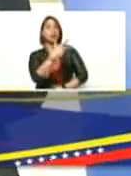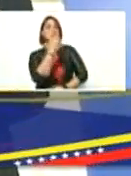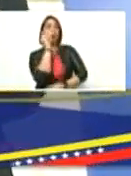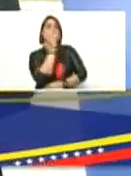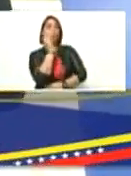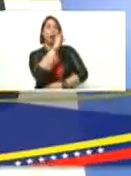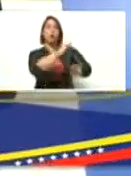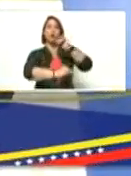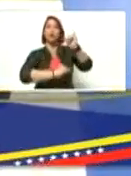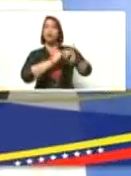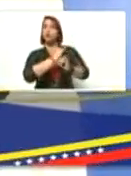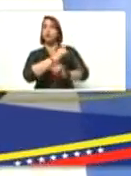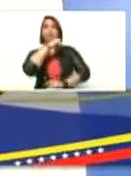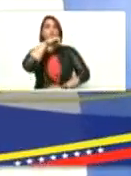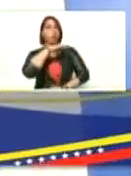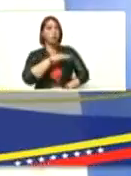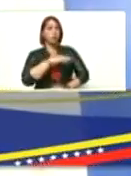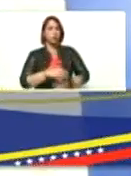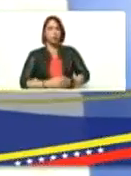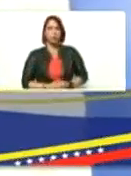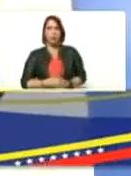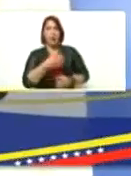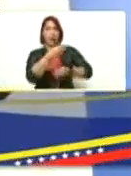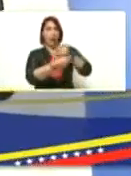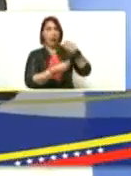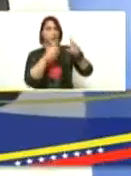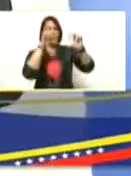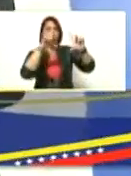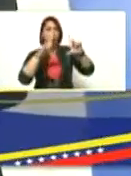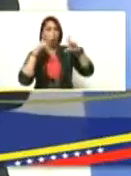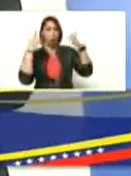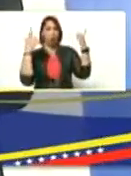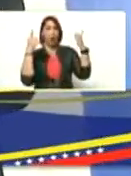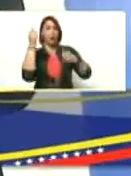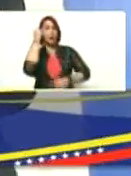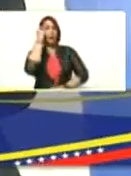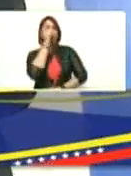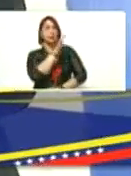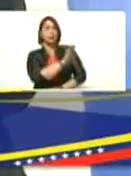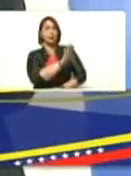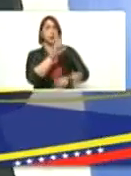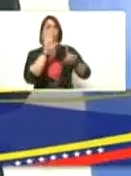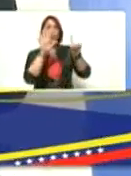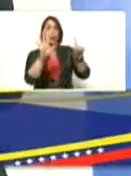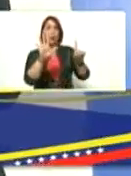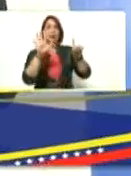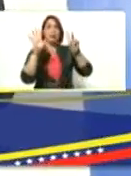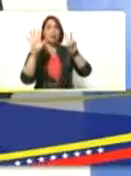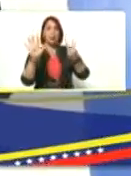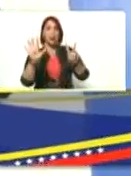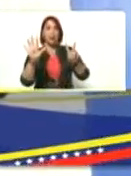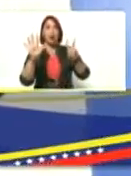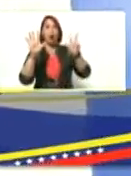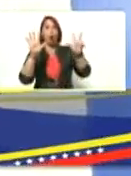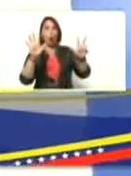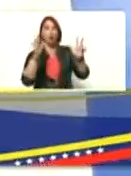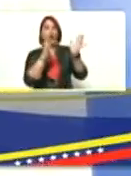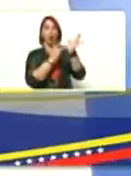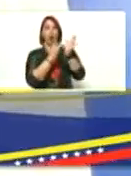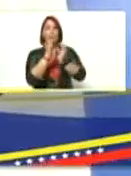Congreso Internacional de Historia realizado en La Guaira los días 5, 6, 7 y 8 de abril